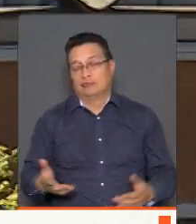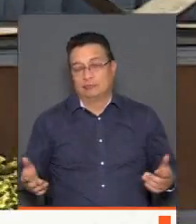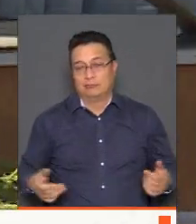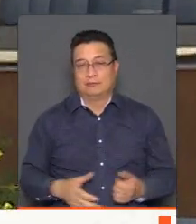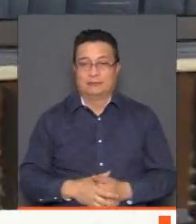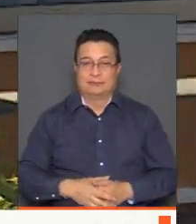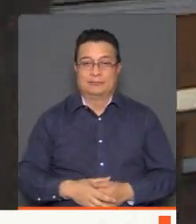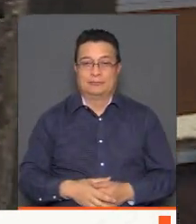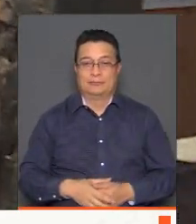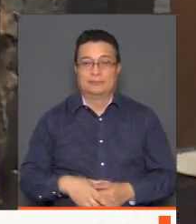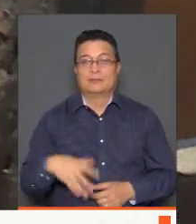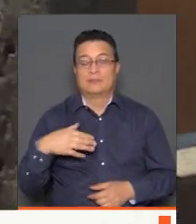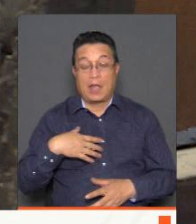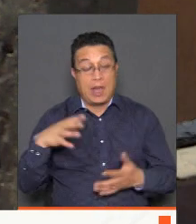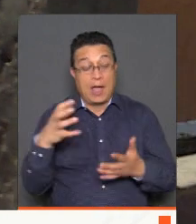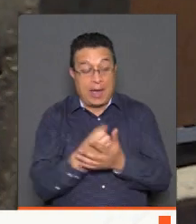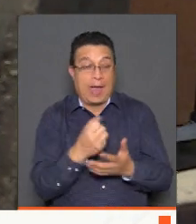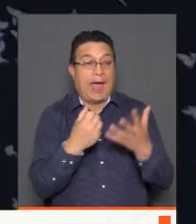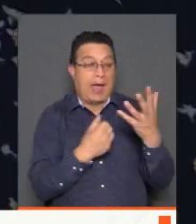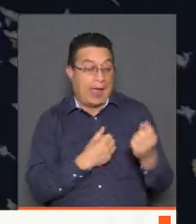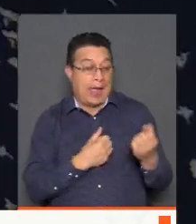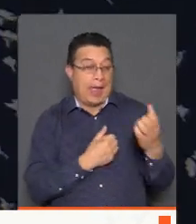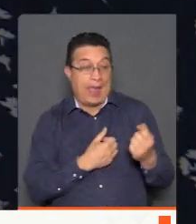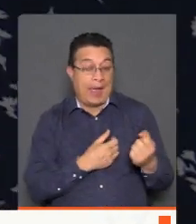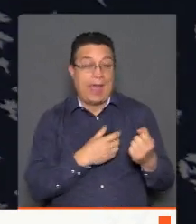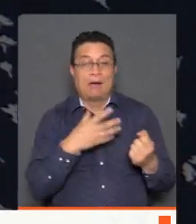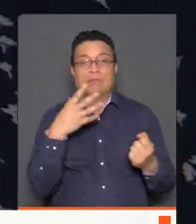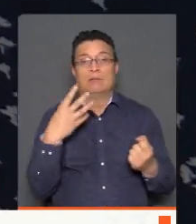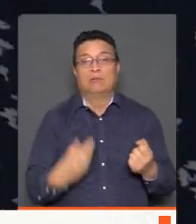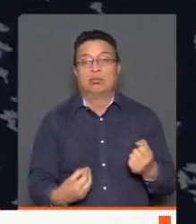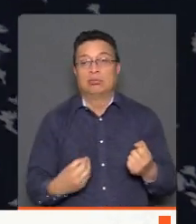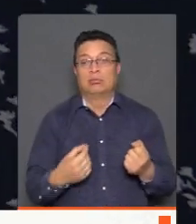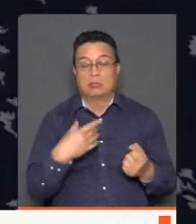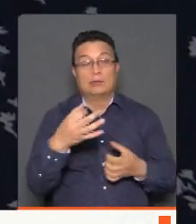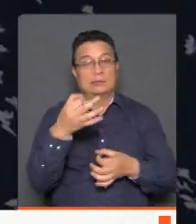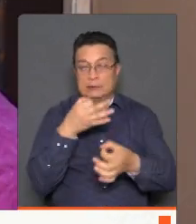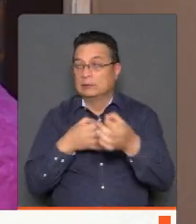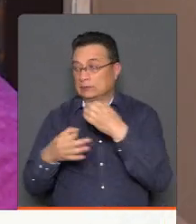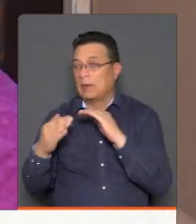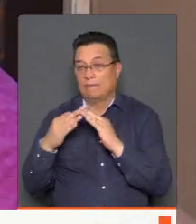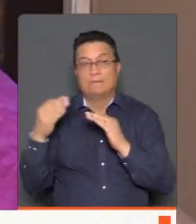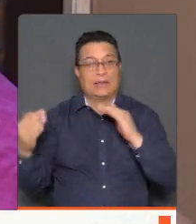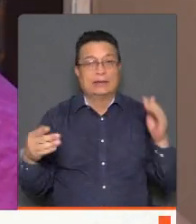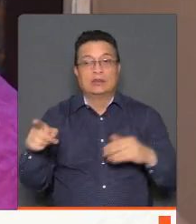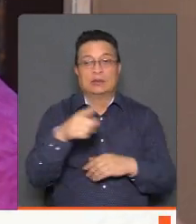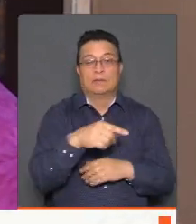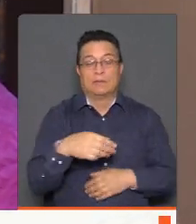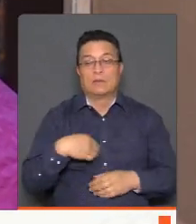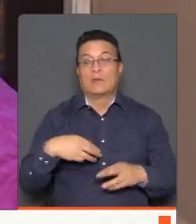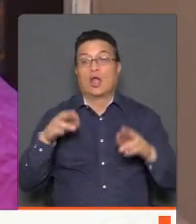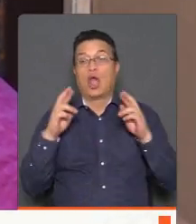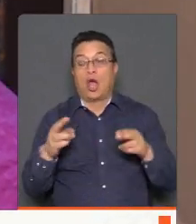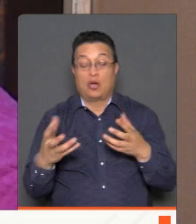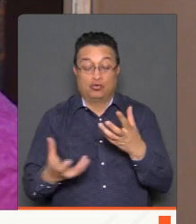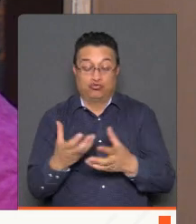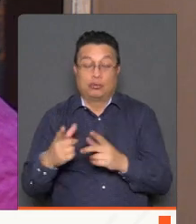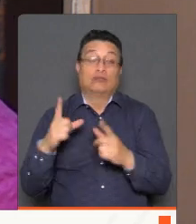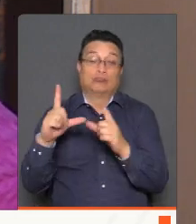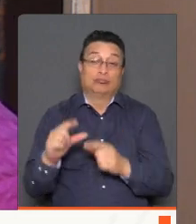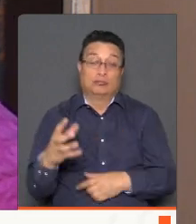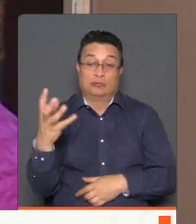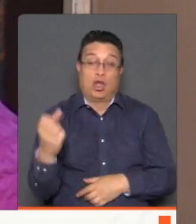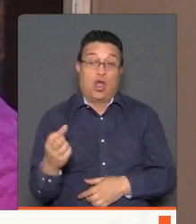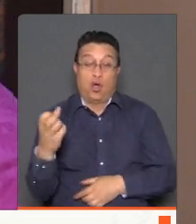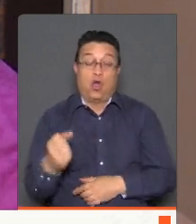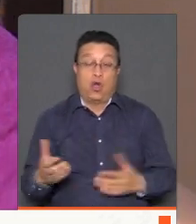Y todo lo que lograba ahorrar ya no lo tendrá. Lo mismo nos cuentan otras vecinas. Tendría que empezar a no cocinar mucho nomás.